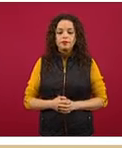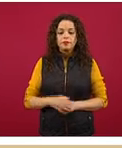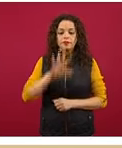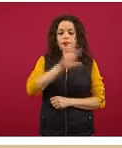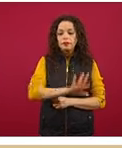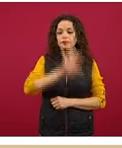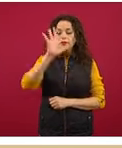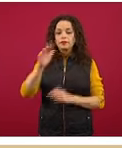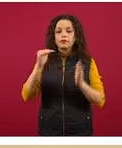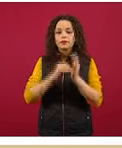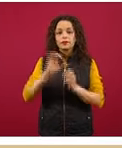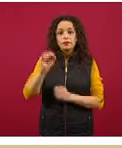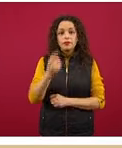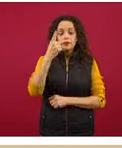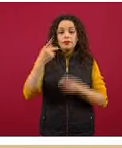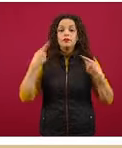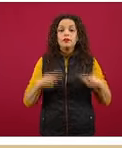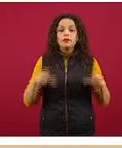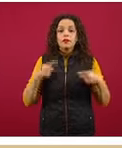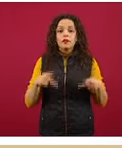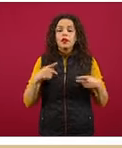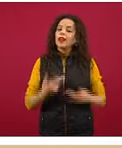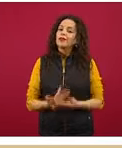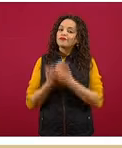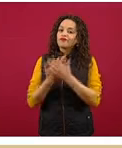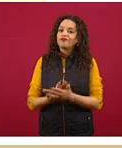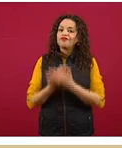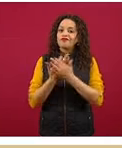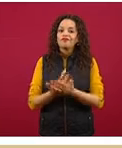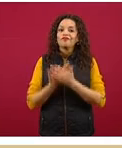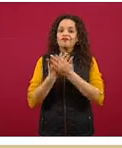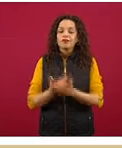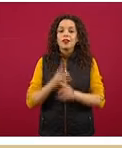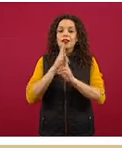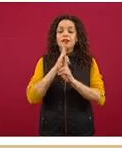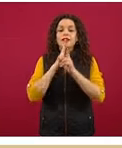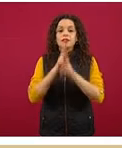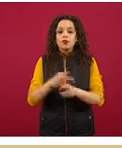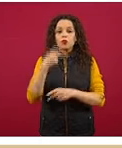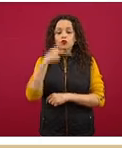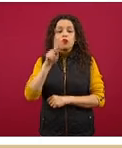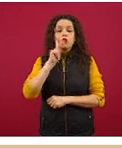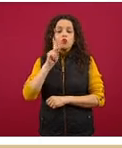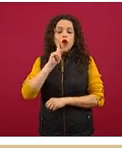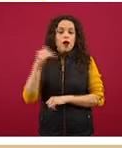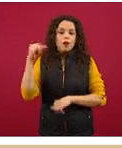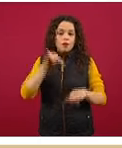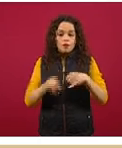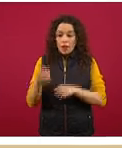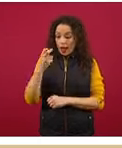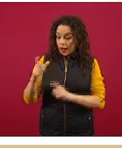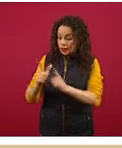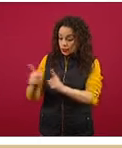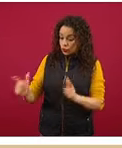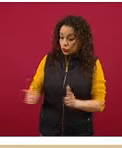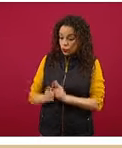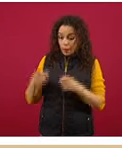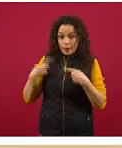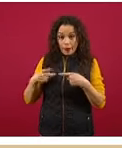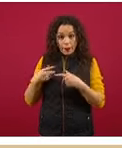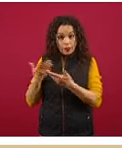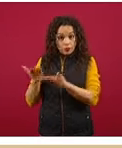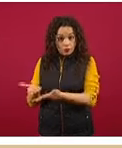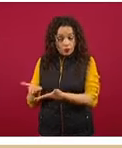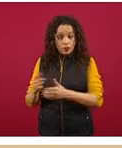55.061 personas están en espera de un resultado, que es este grupo de personas están